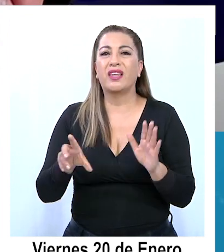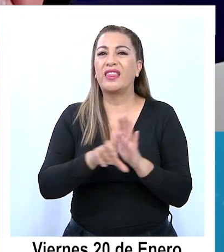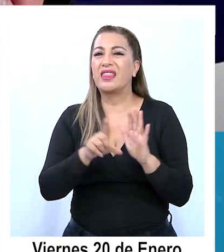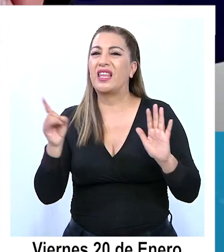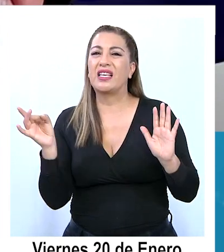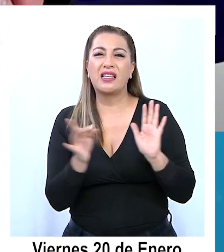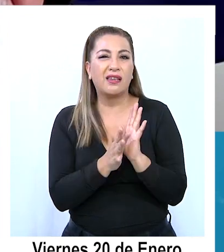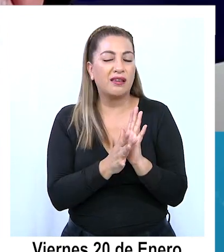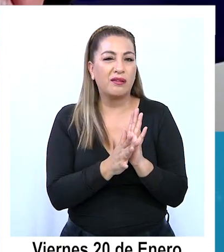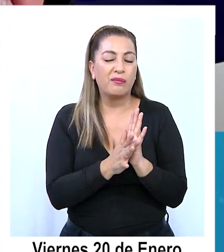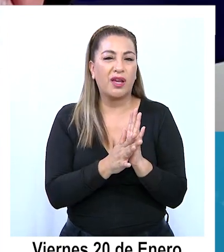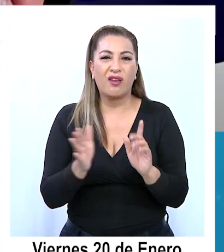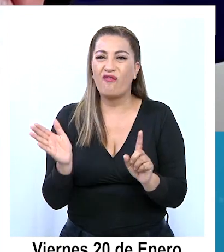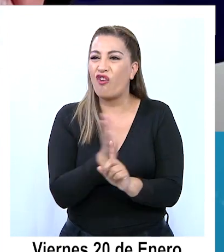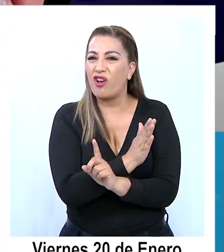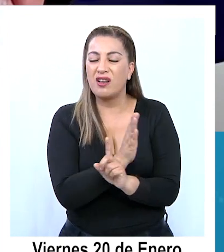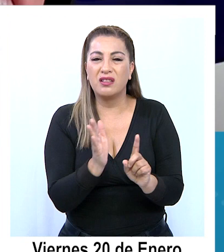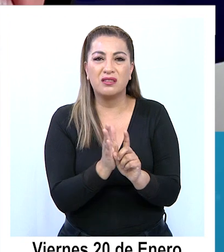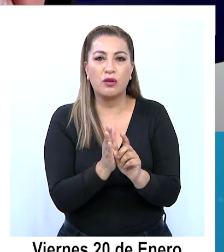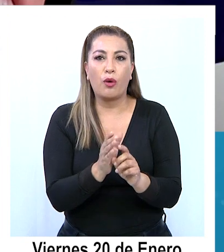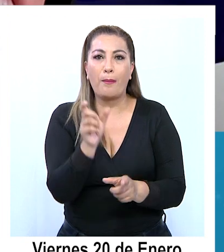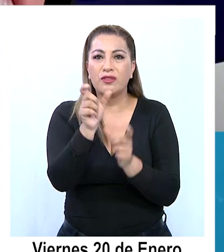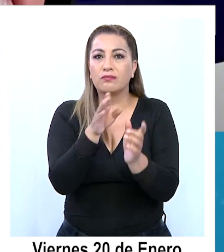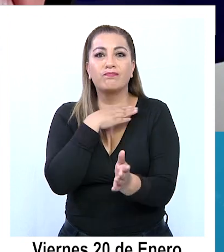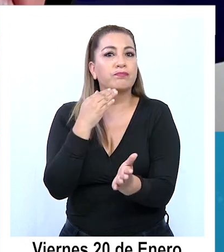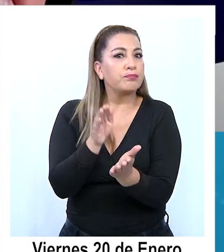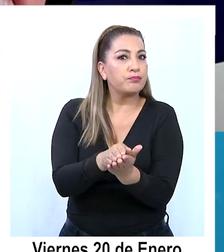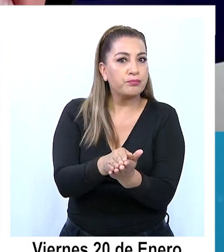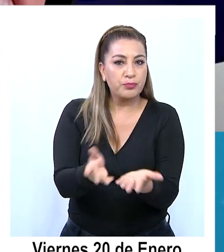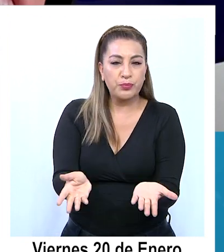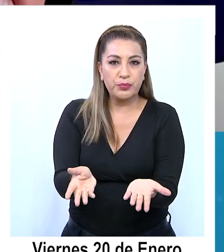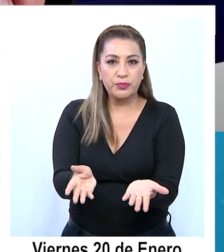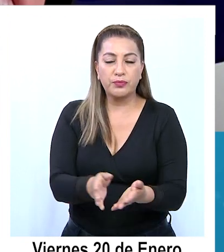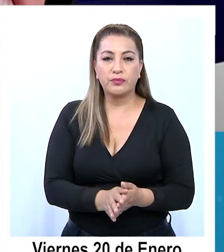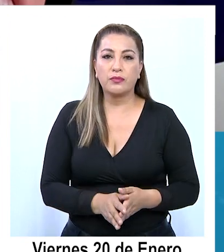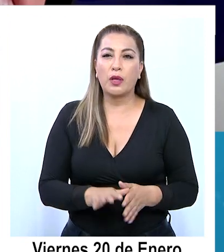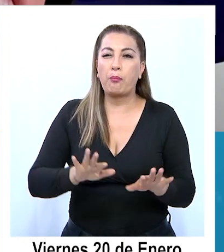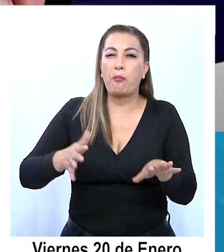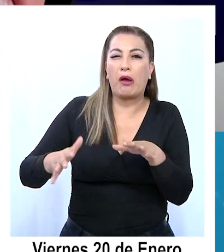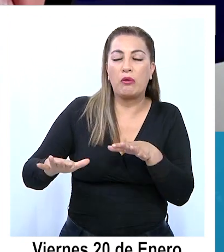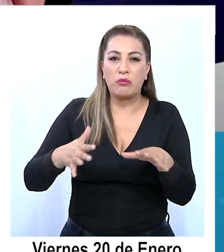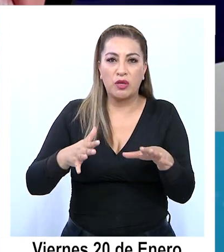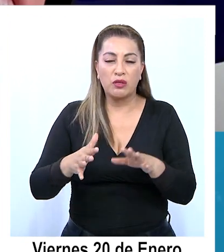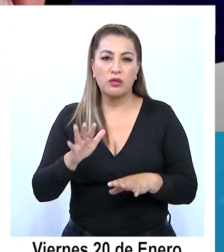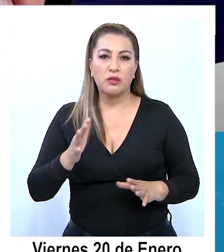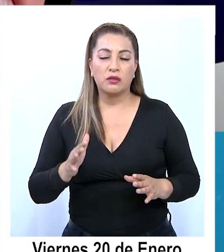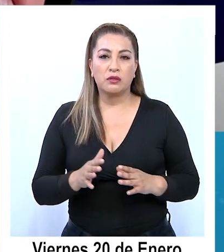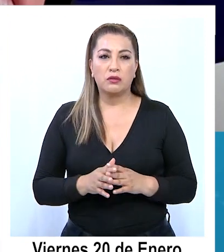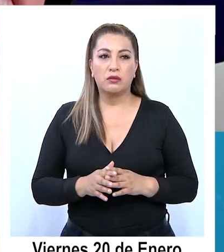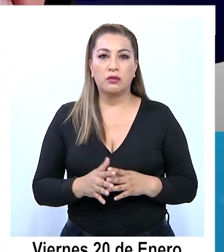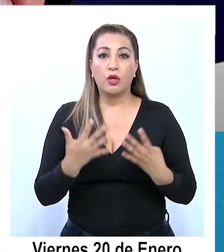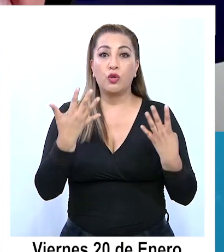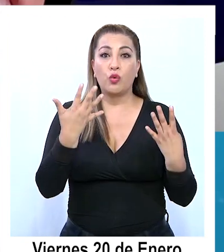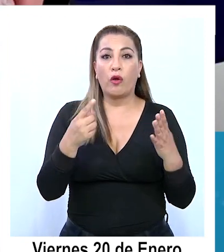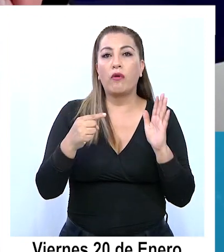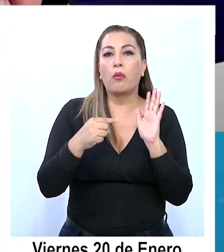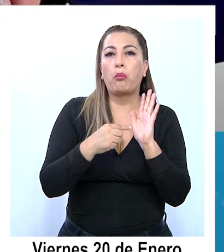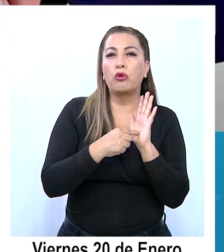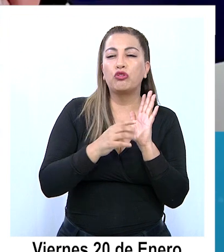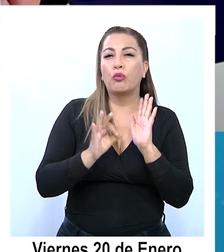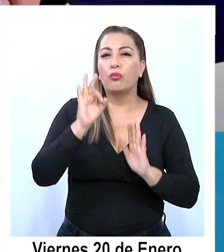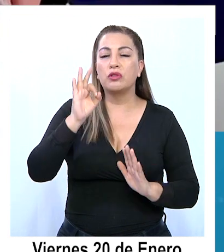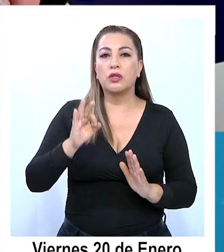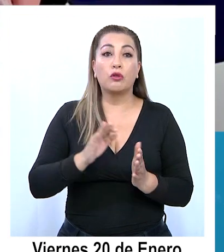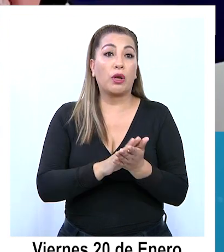delitos violentos, de una cantidad de homicidios que el promedio hoy día es de 9 punto algo por